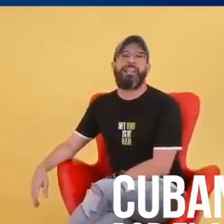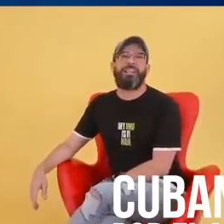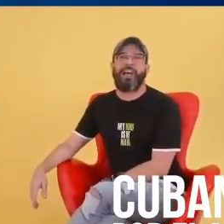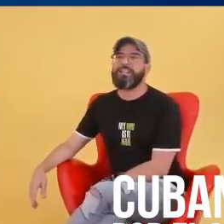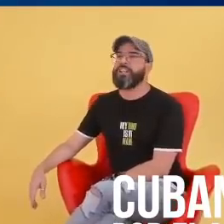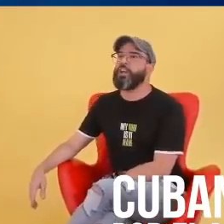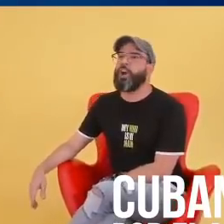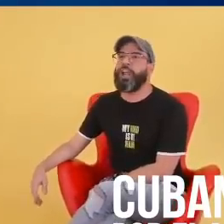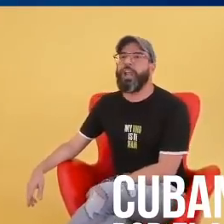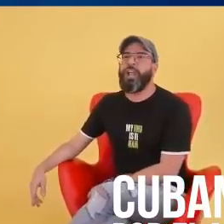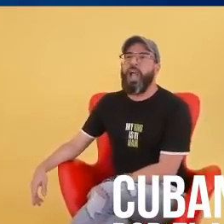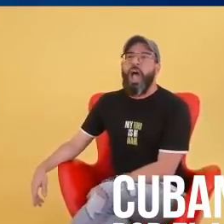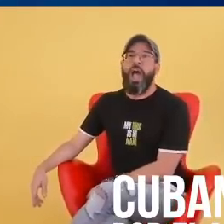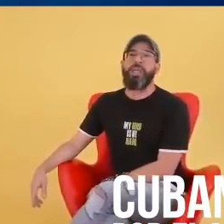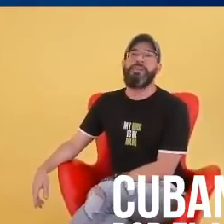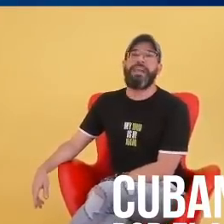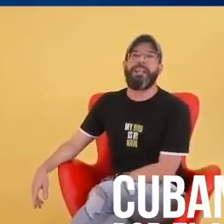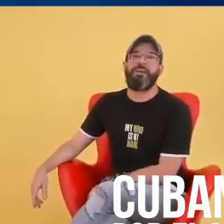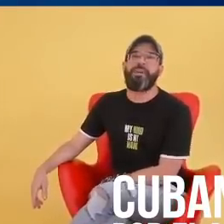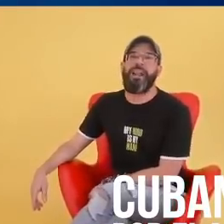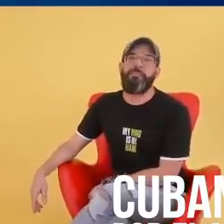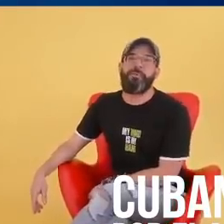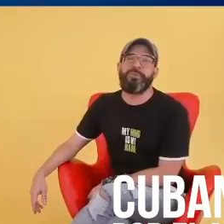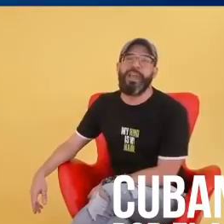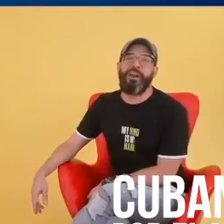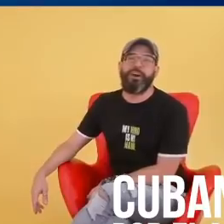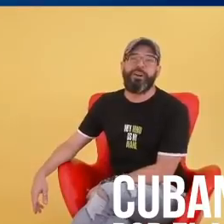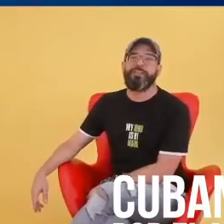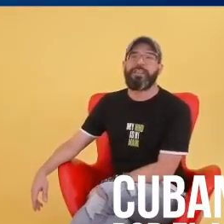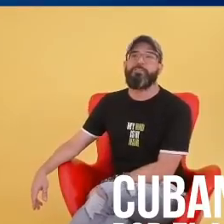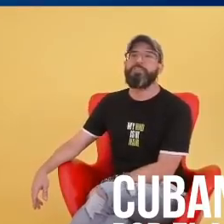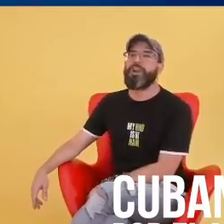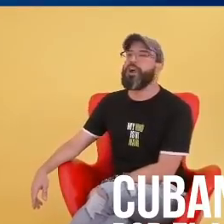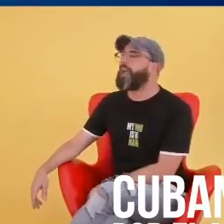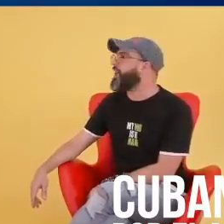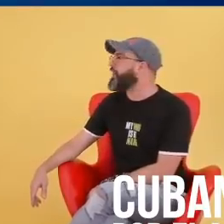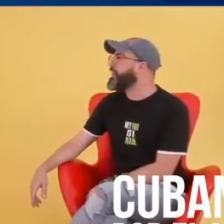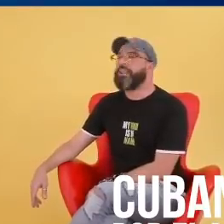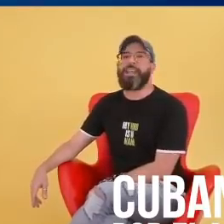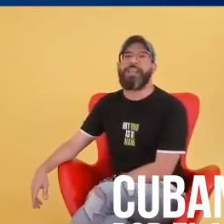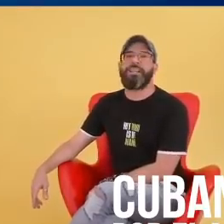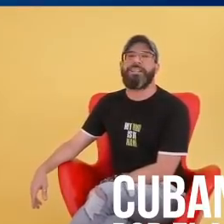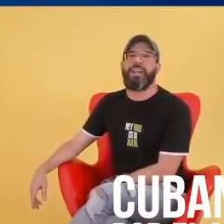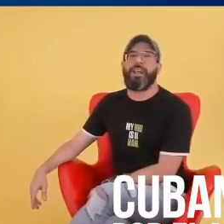Qué linda, señores. Ay, mira, también le pusieron, se la pusieron a